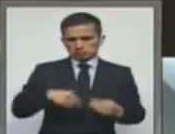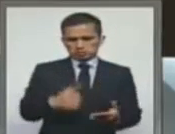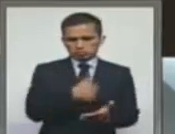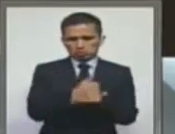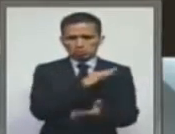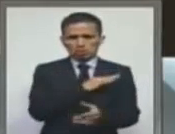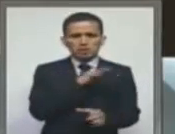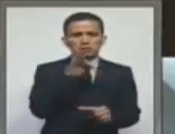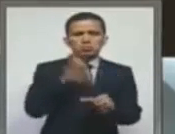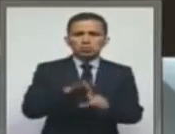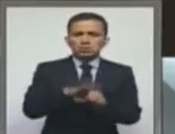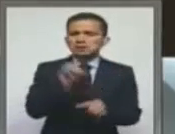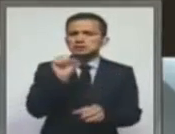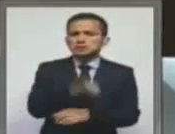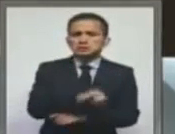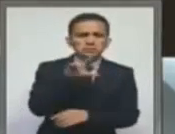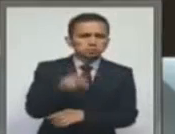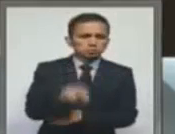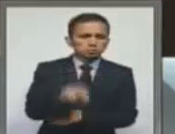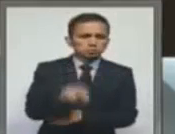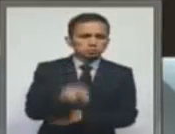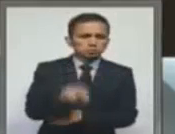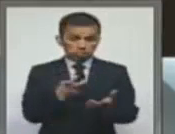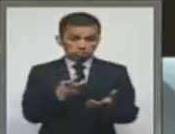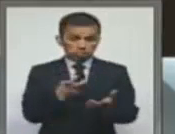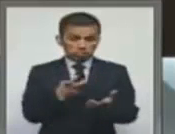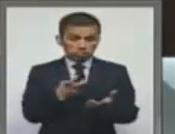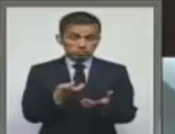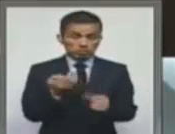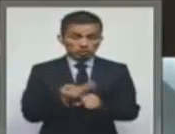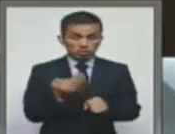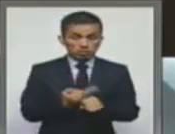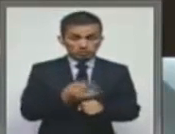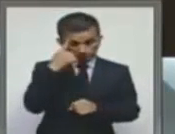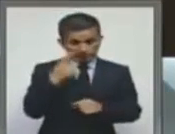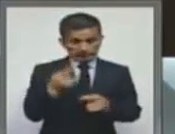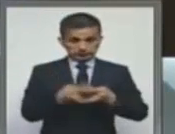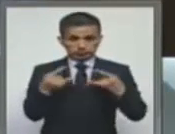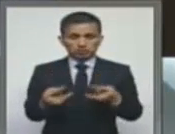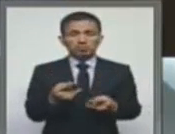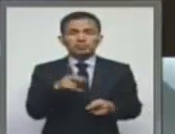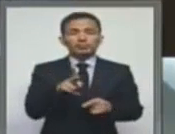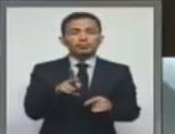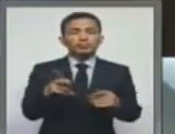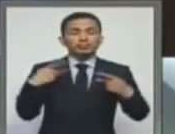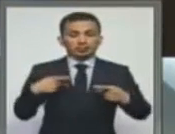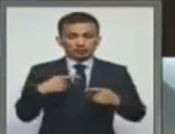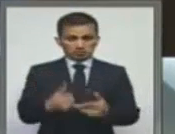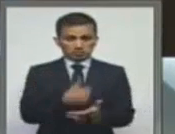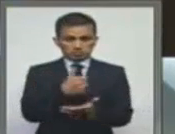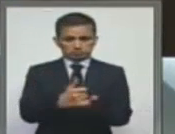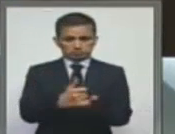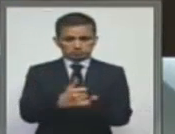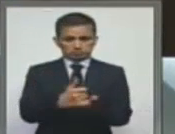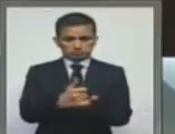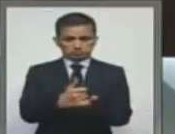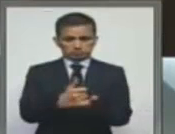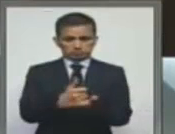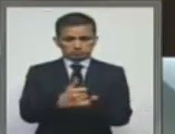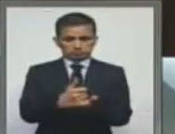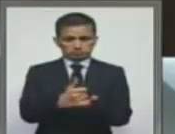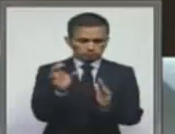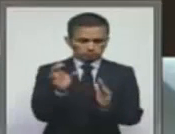que a estas alturas, en este momento de la historia, pues la ciudadanía tendría que decir si acepta o no la